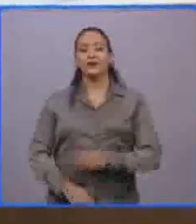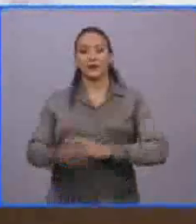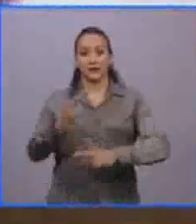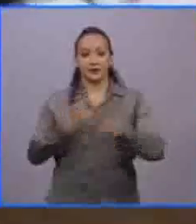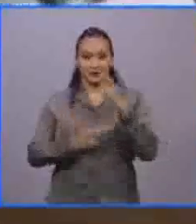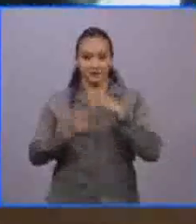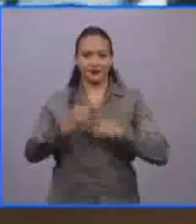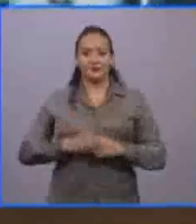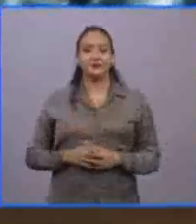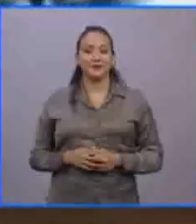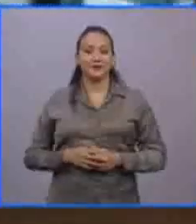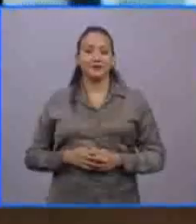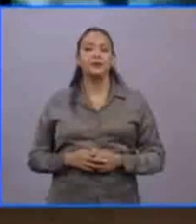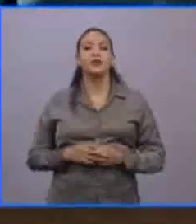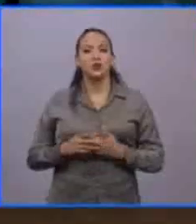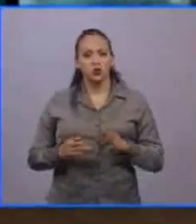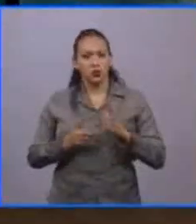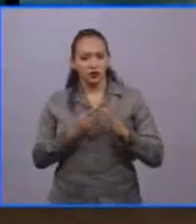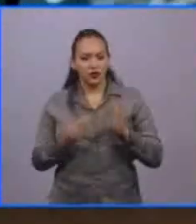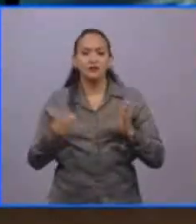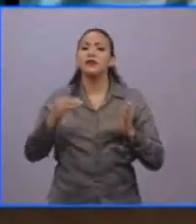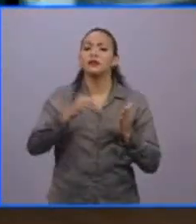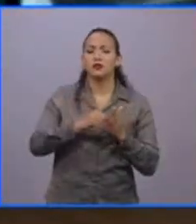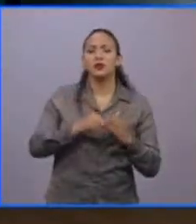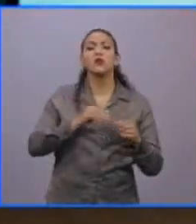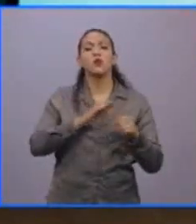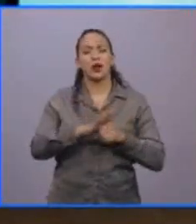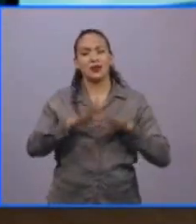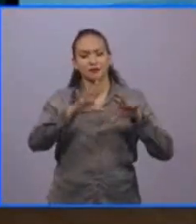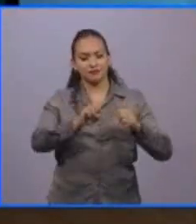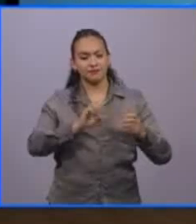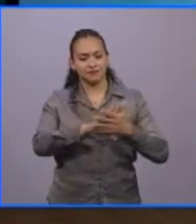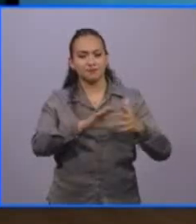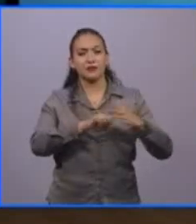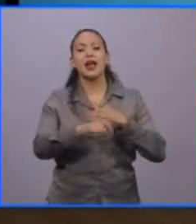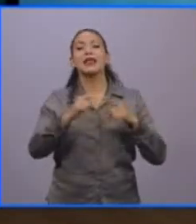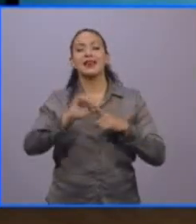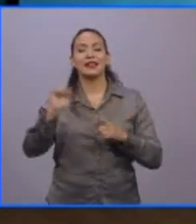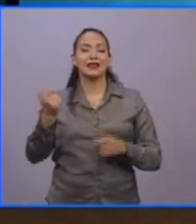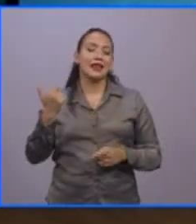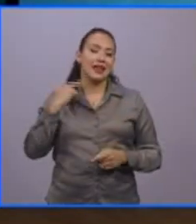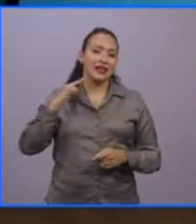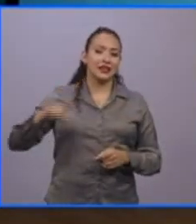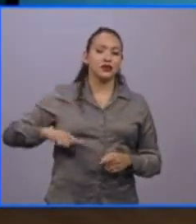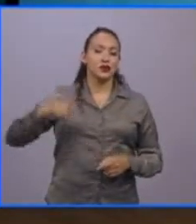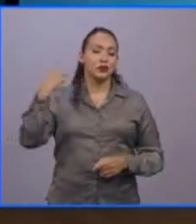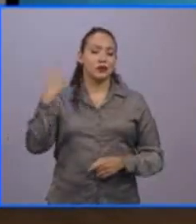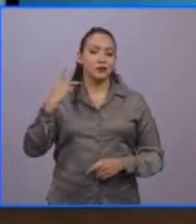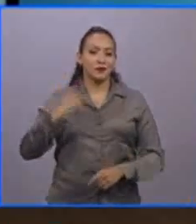Al regresar, restablecieron la prisión preventiva oficiosa al exgobernador de Puebla.